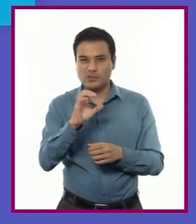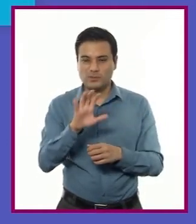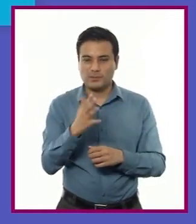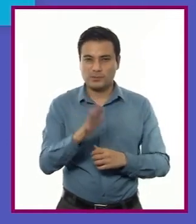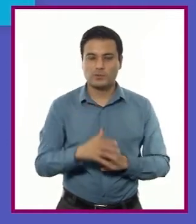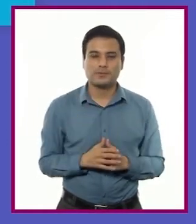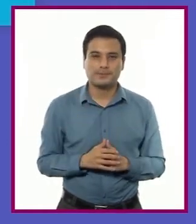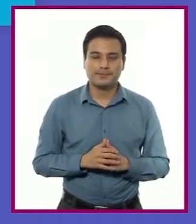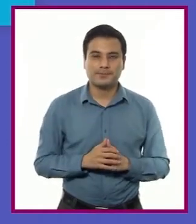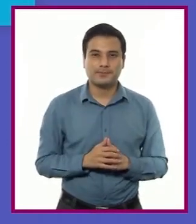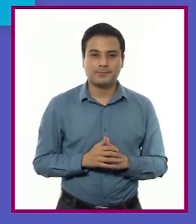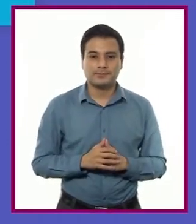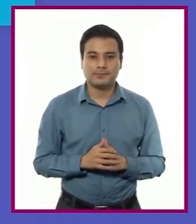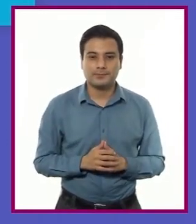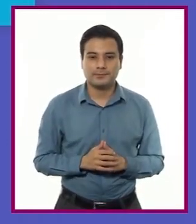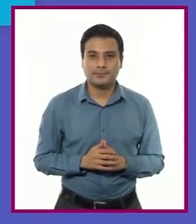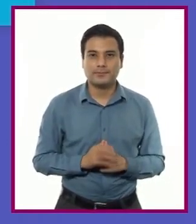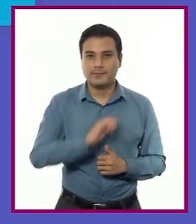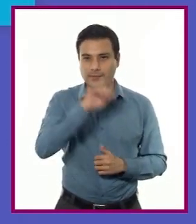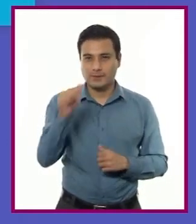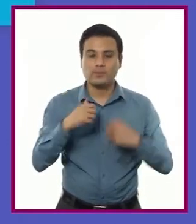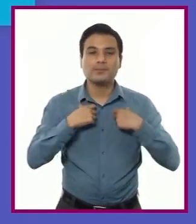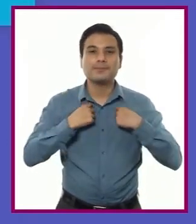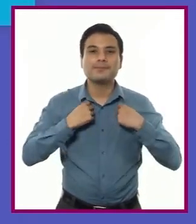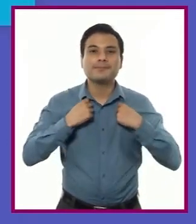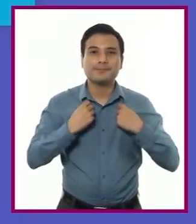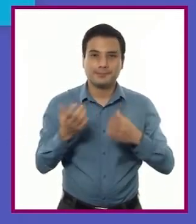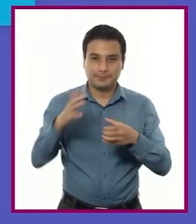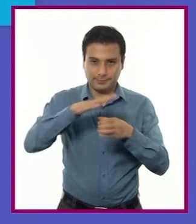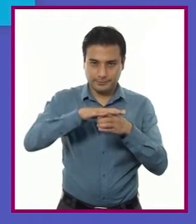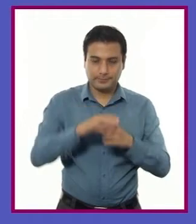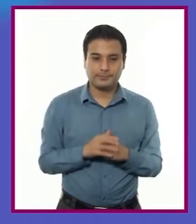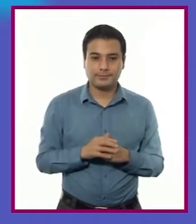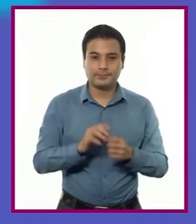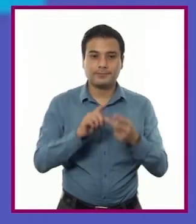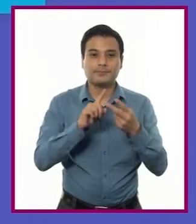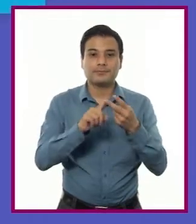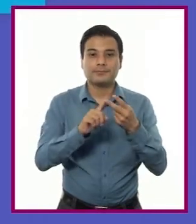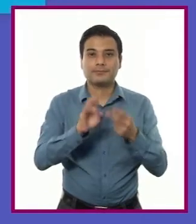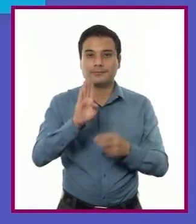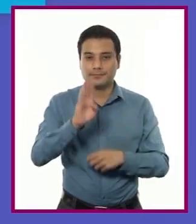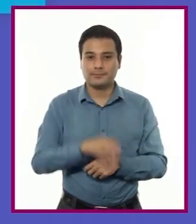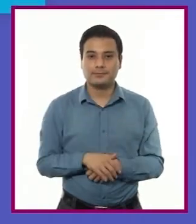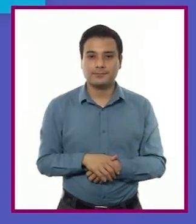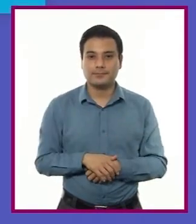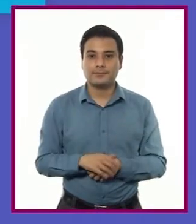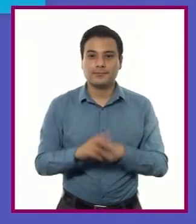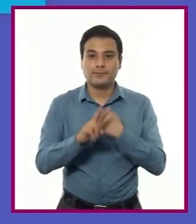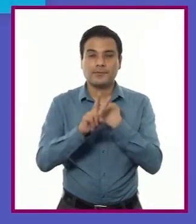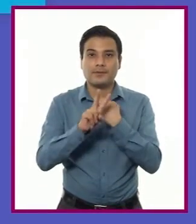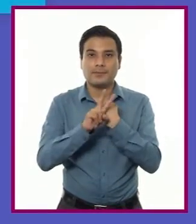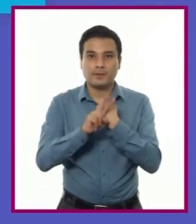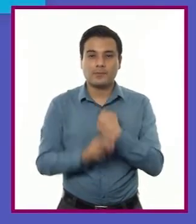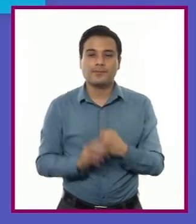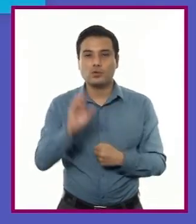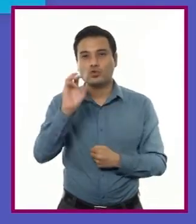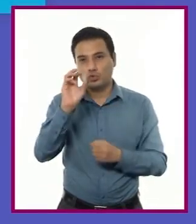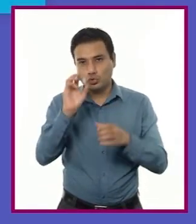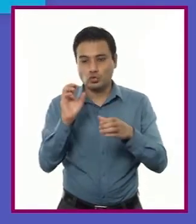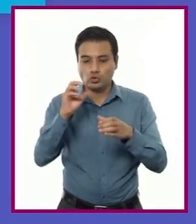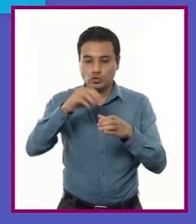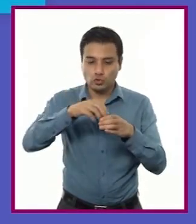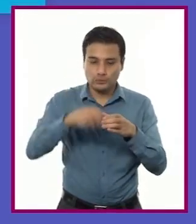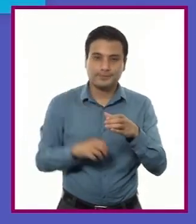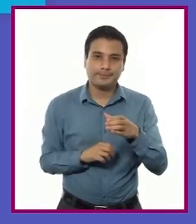centígrados. Pusimos un paño humedecido. Inciso B. Colocamos en un frasco de vidrio una bolita de